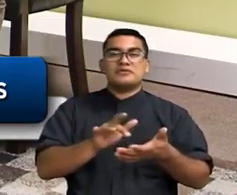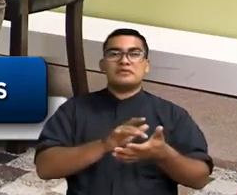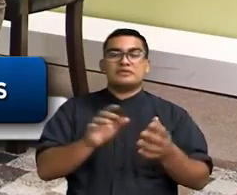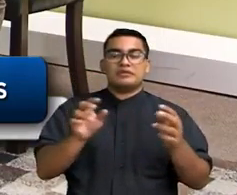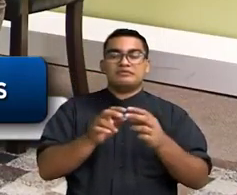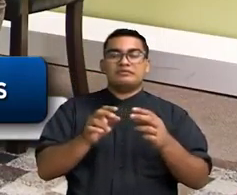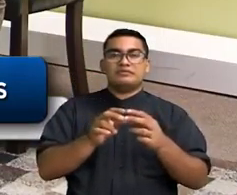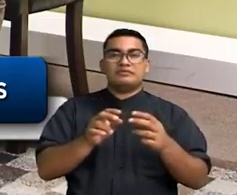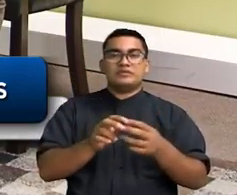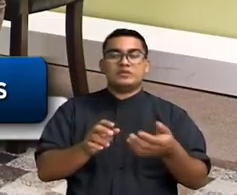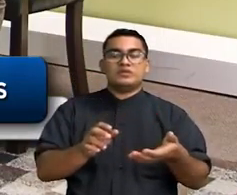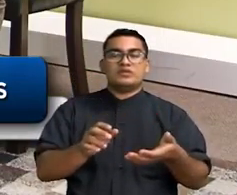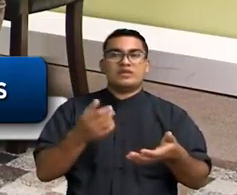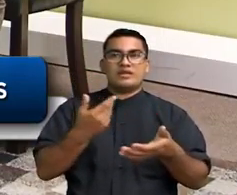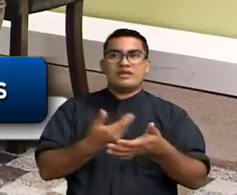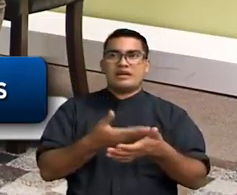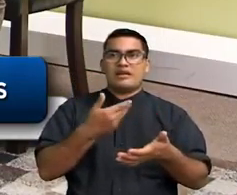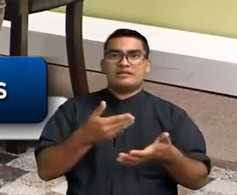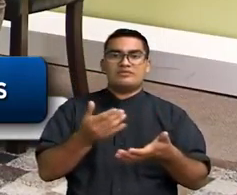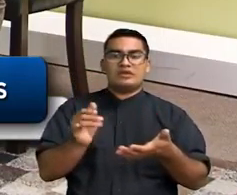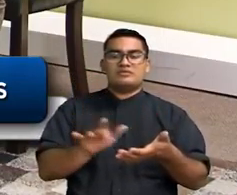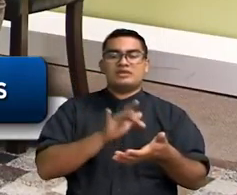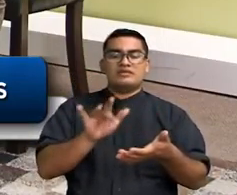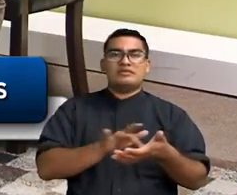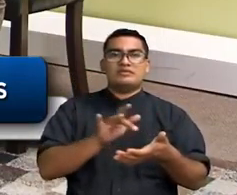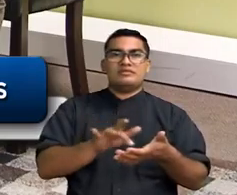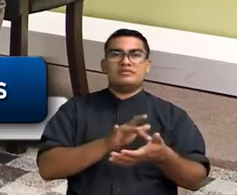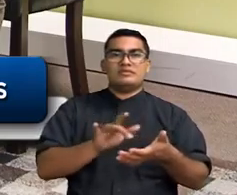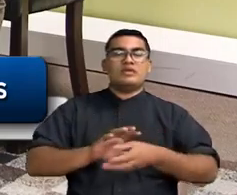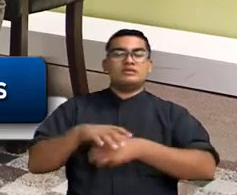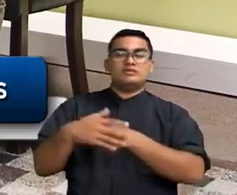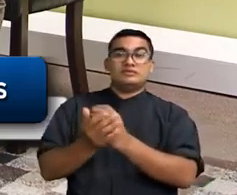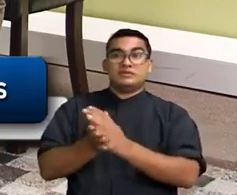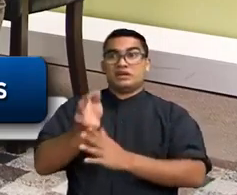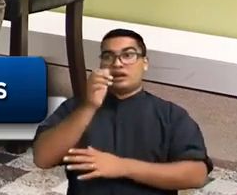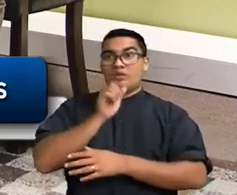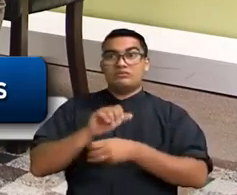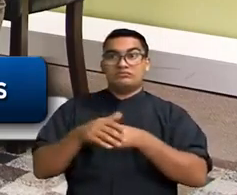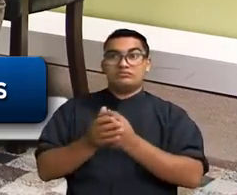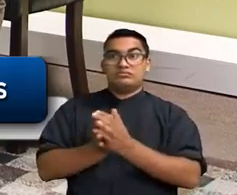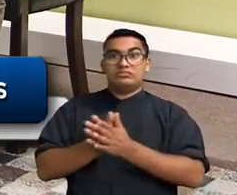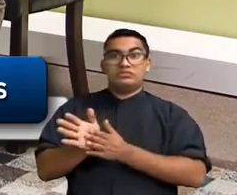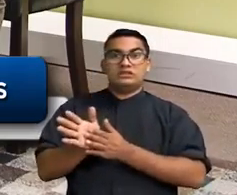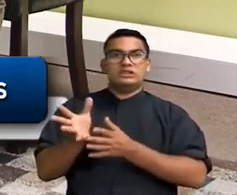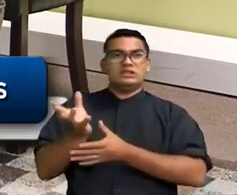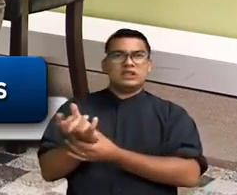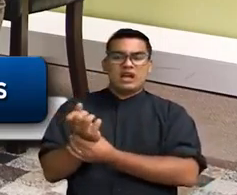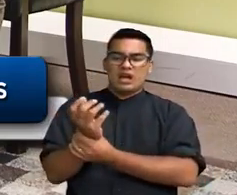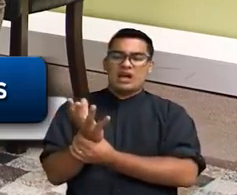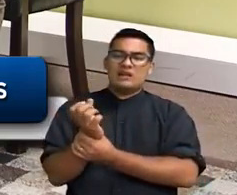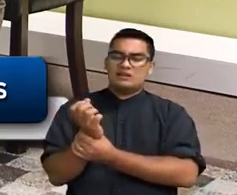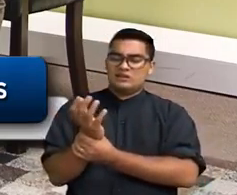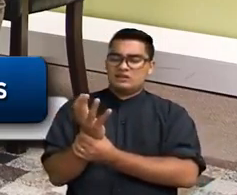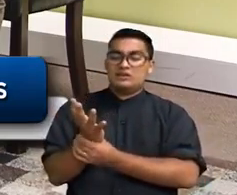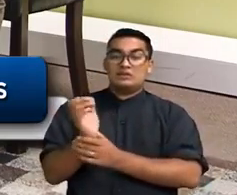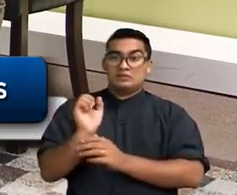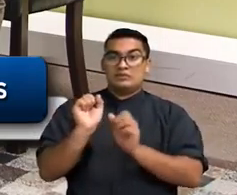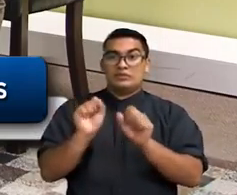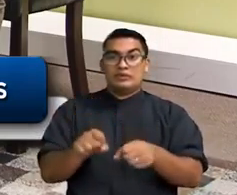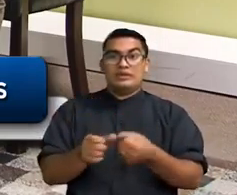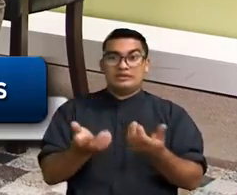mano, el que el celular se recalienta. Venimos nosotros y nos mojamos las manos, eso lo hace todo mundo. ¿Eso puede causar,